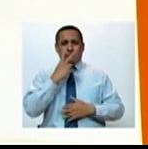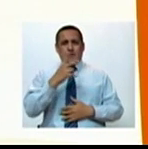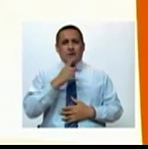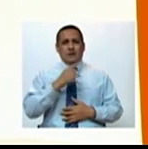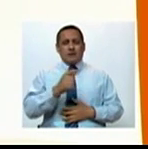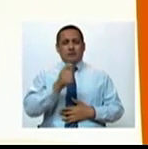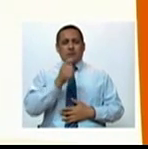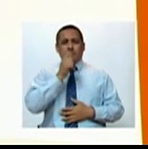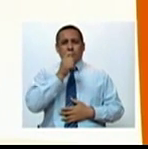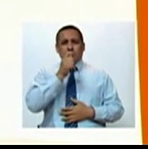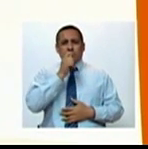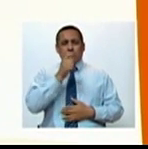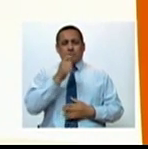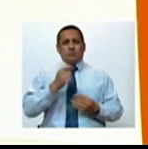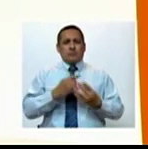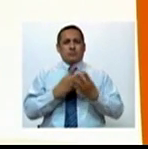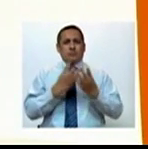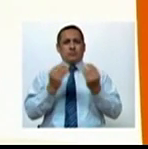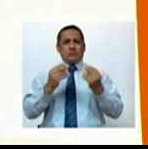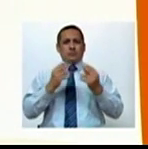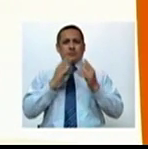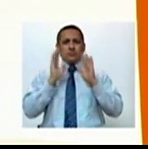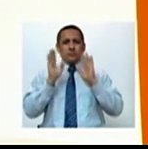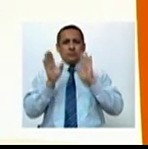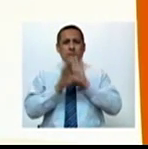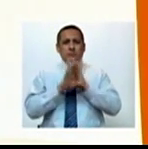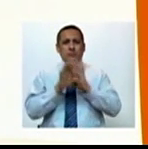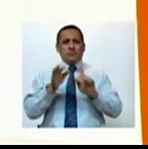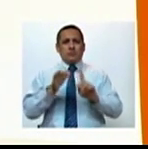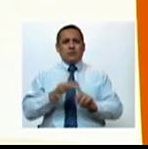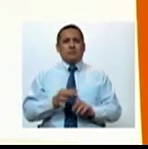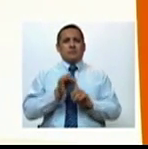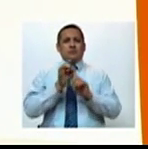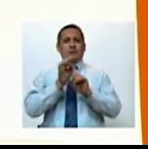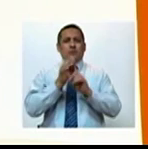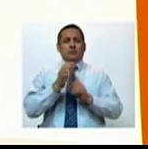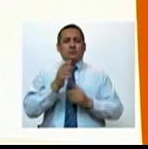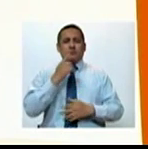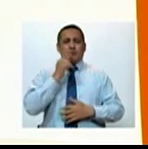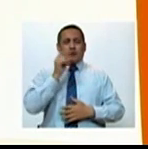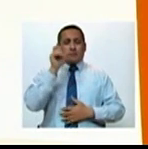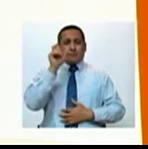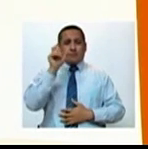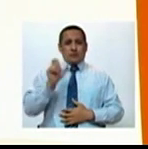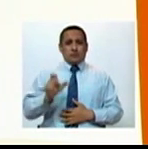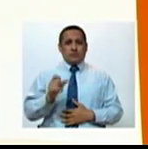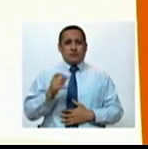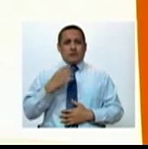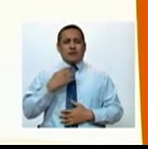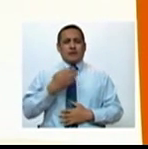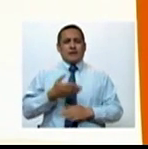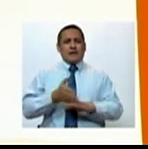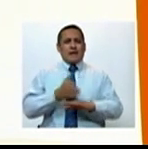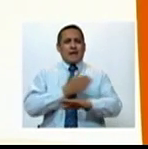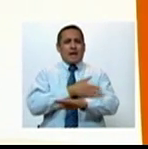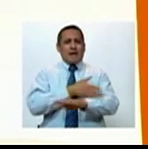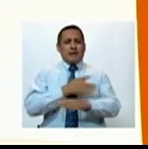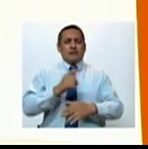consumo de estupefacientes. En este caso estamos hablando de una persona que